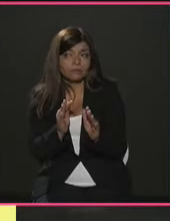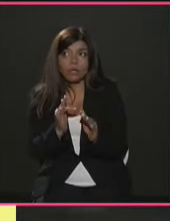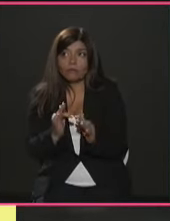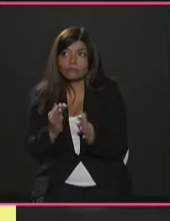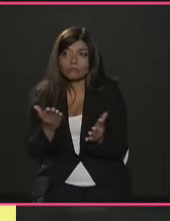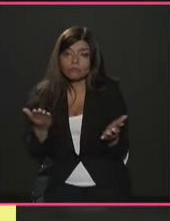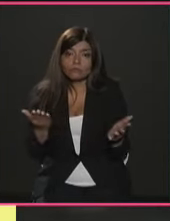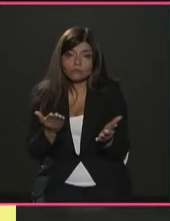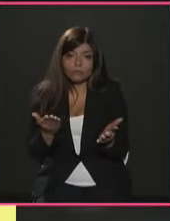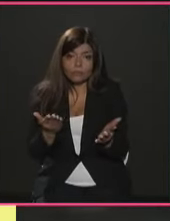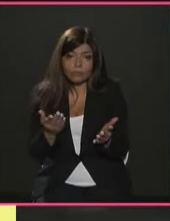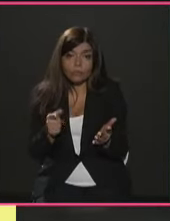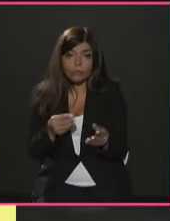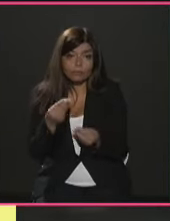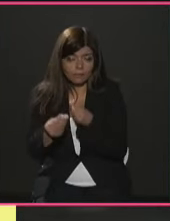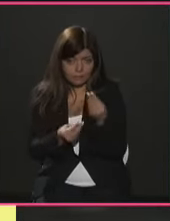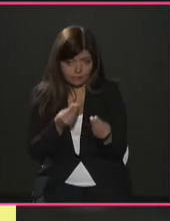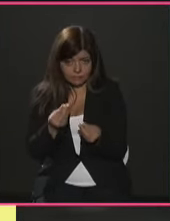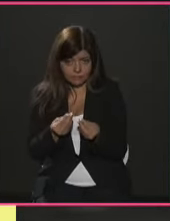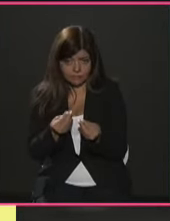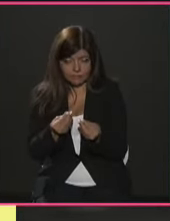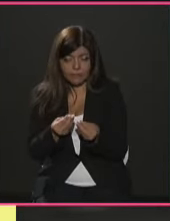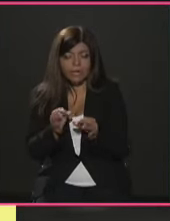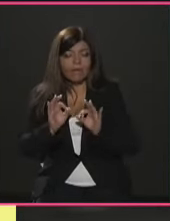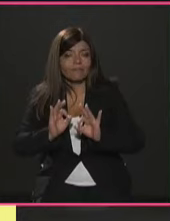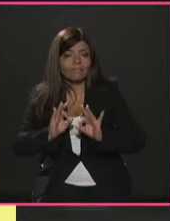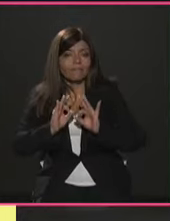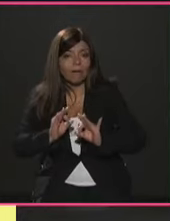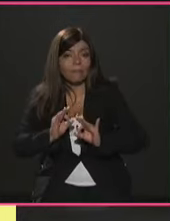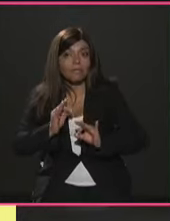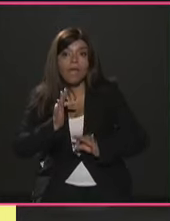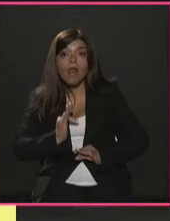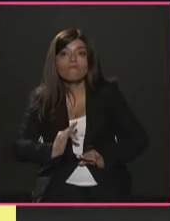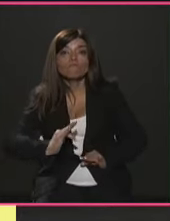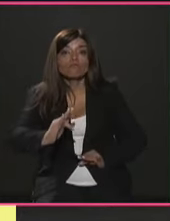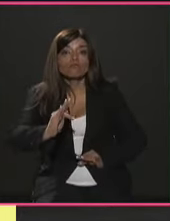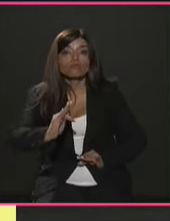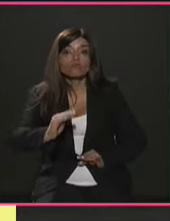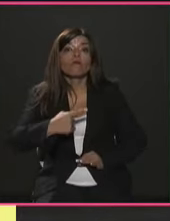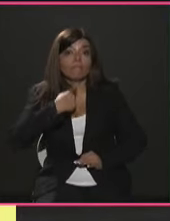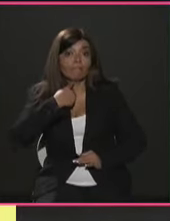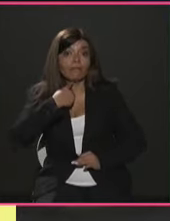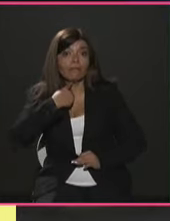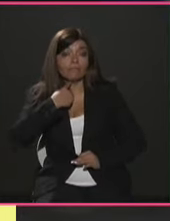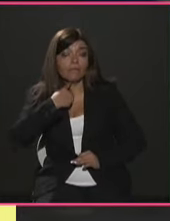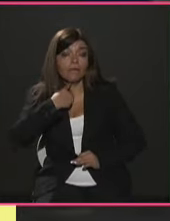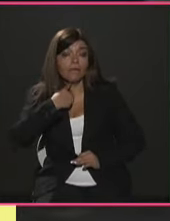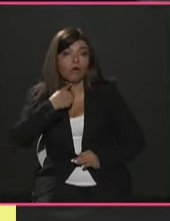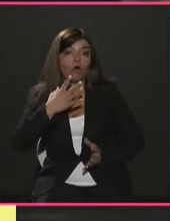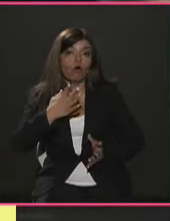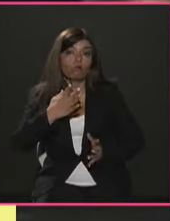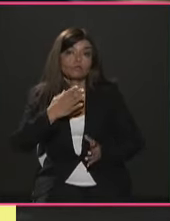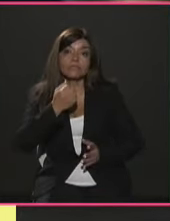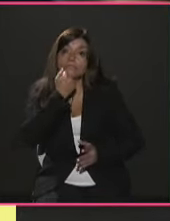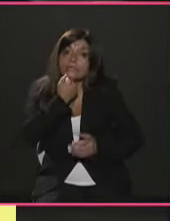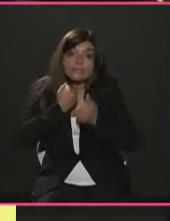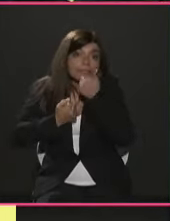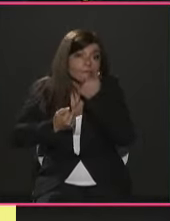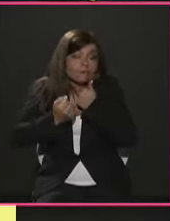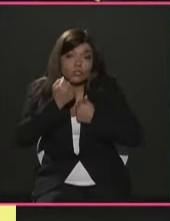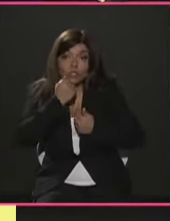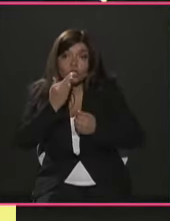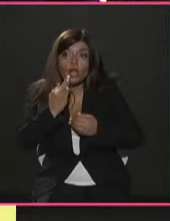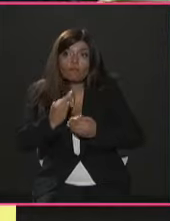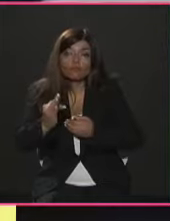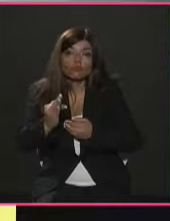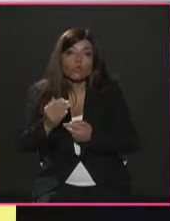futuro y lo que puede ocurrir es que efectivamente Su futuro se vea afectado o tomen el futuro equivocado o el futuro que